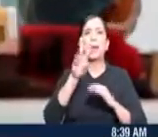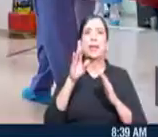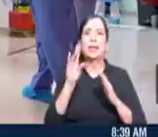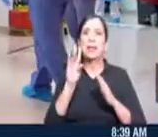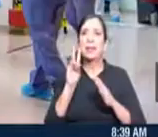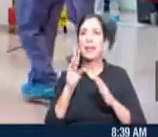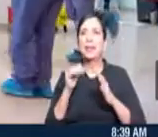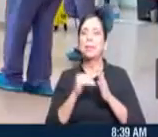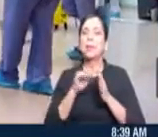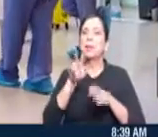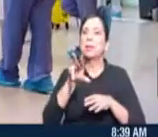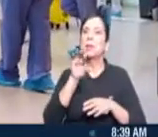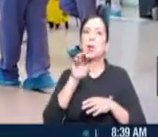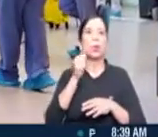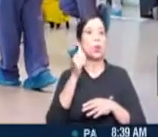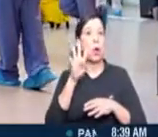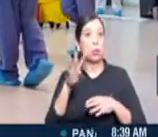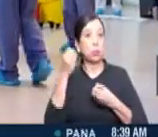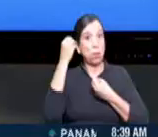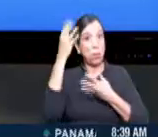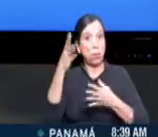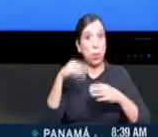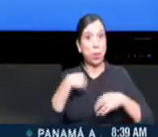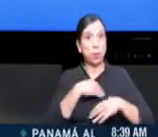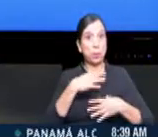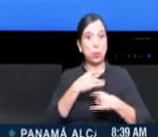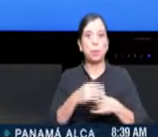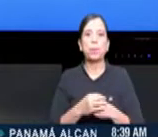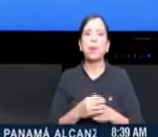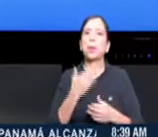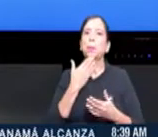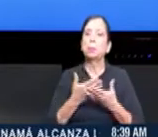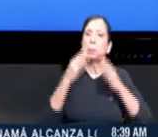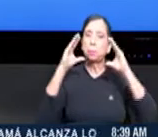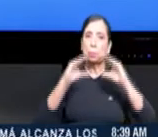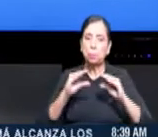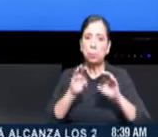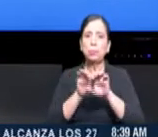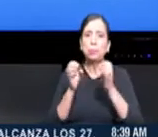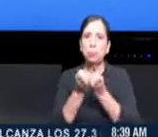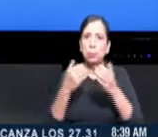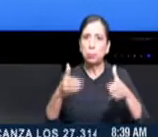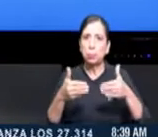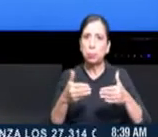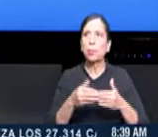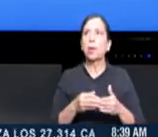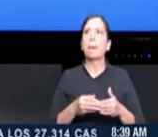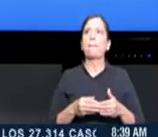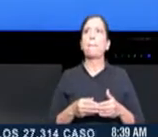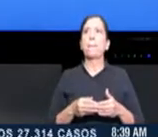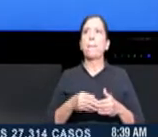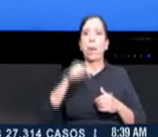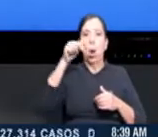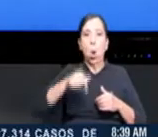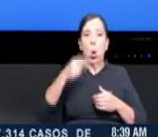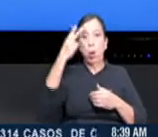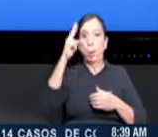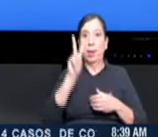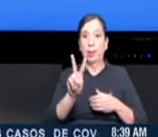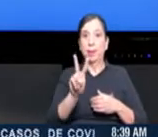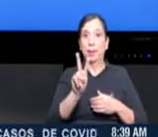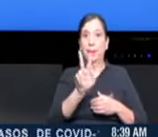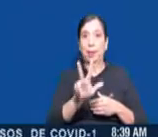según indicó el informe del Ministerio de Salud. Buenas tardes, equipo Panamá. Hoy, 23 de